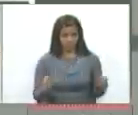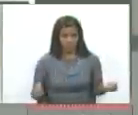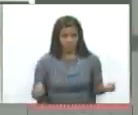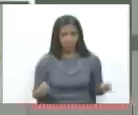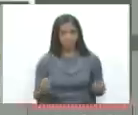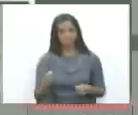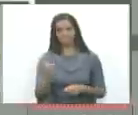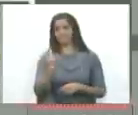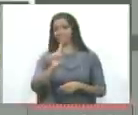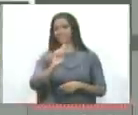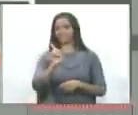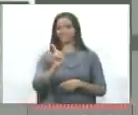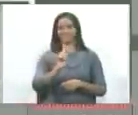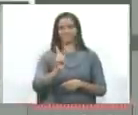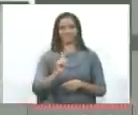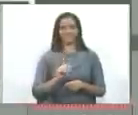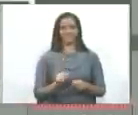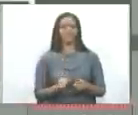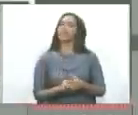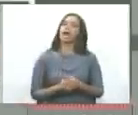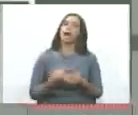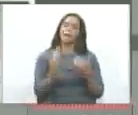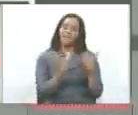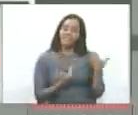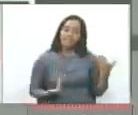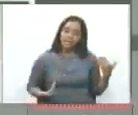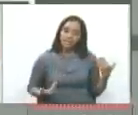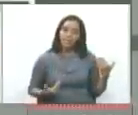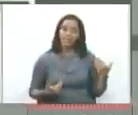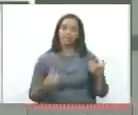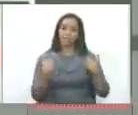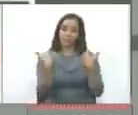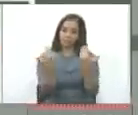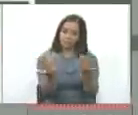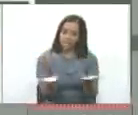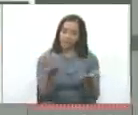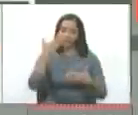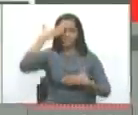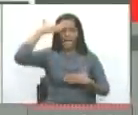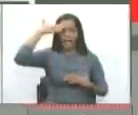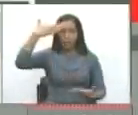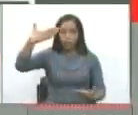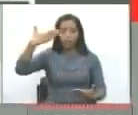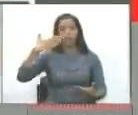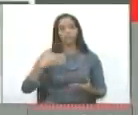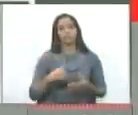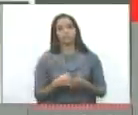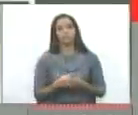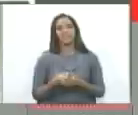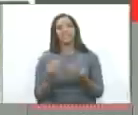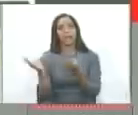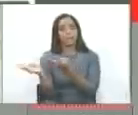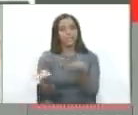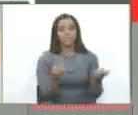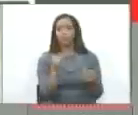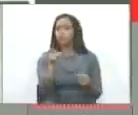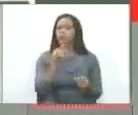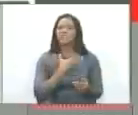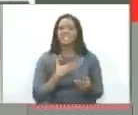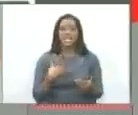Usted, eso hay que ver, y además, presidente, le mandaron cordiales saludos y le reiteraron, pues, la invitación cuando usted quiera ir